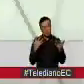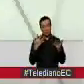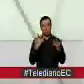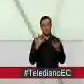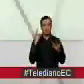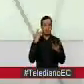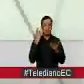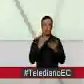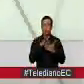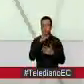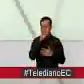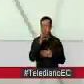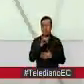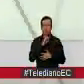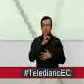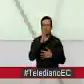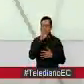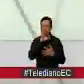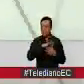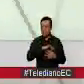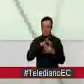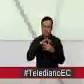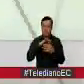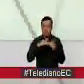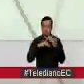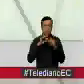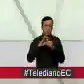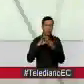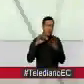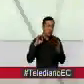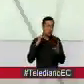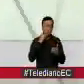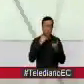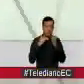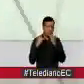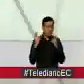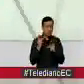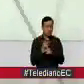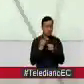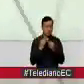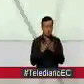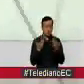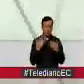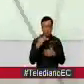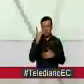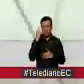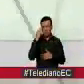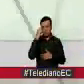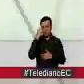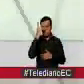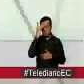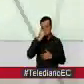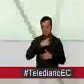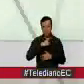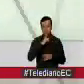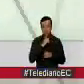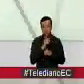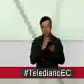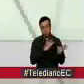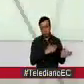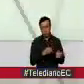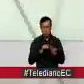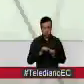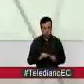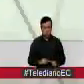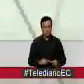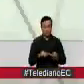vínculos históricos que existen y que no le hicieron bien al país. Enhorabuena porque este gobierno ha decidido firmemente poder